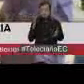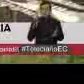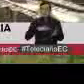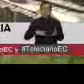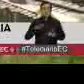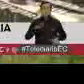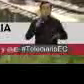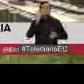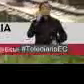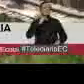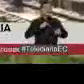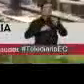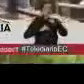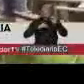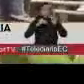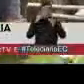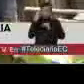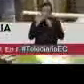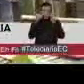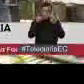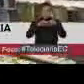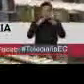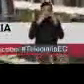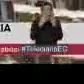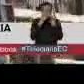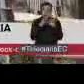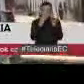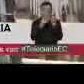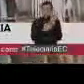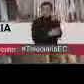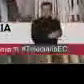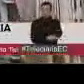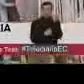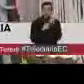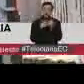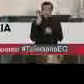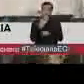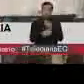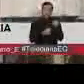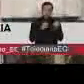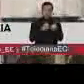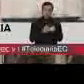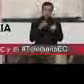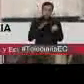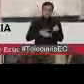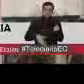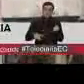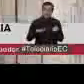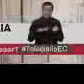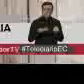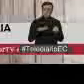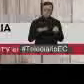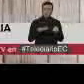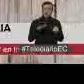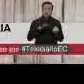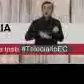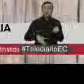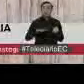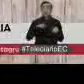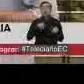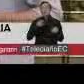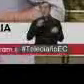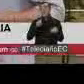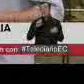víveres y se brindó atención médica a las familias de escasos recursos en el sector sonrisa y en el sector la